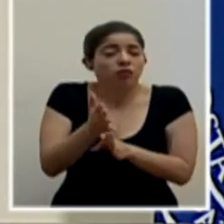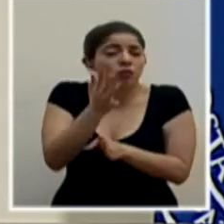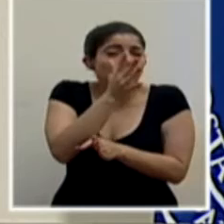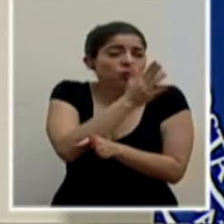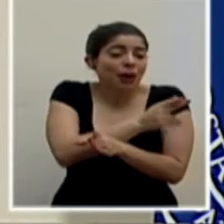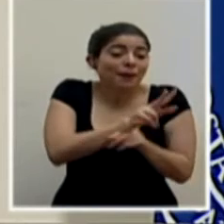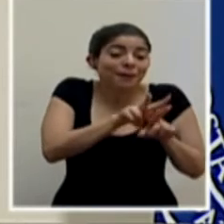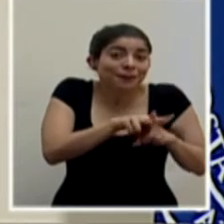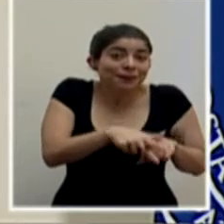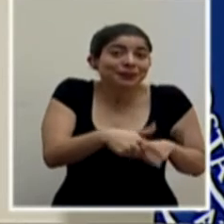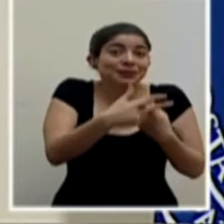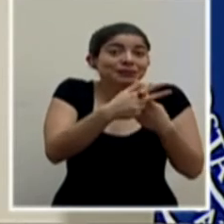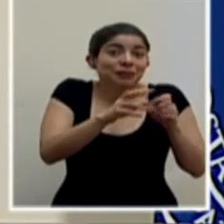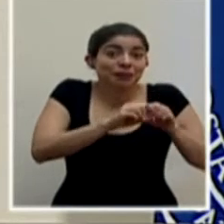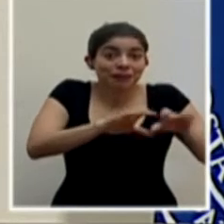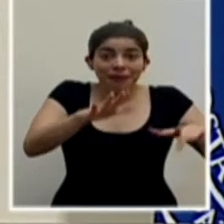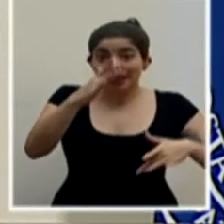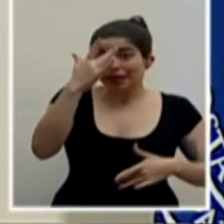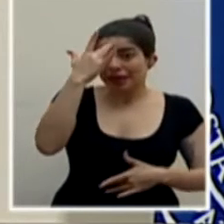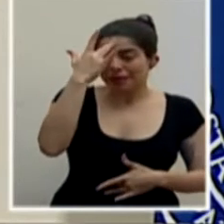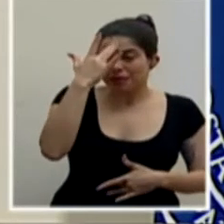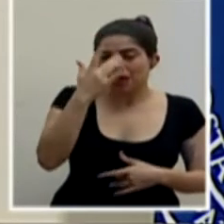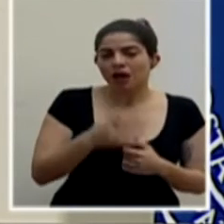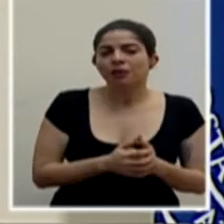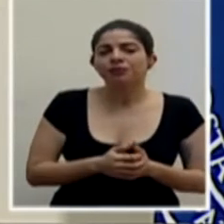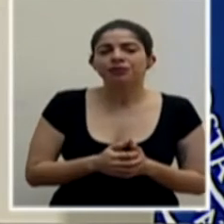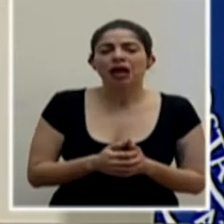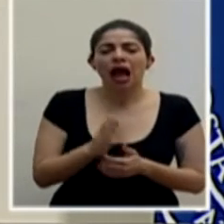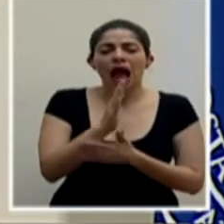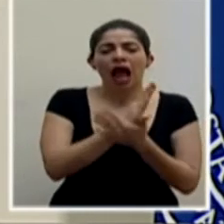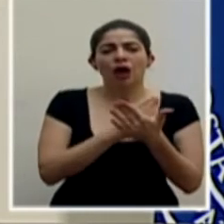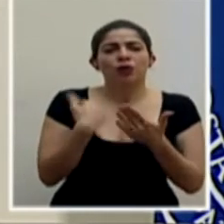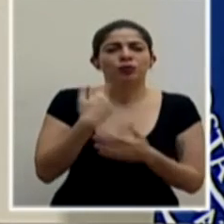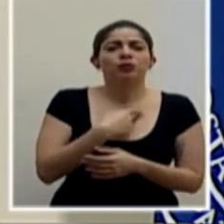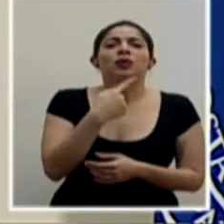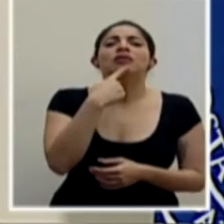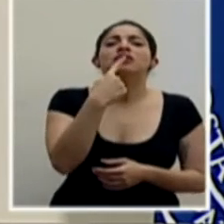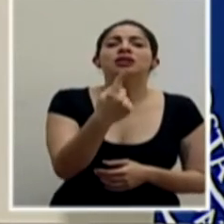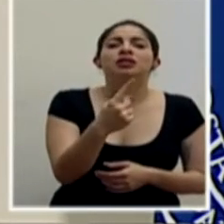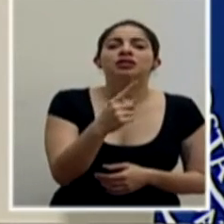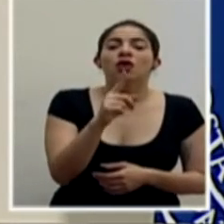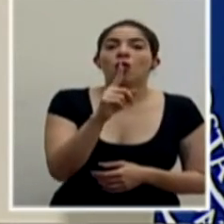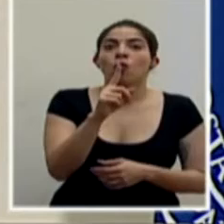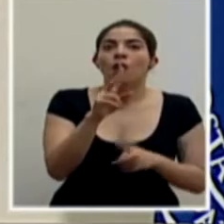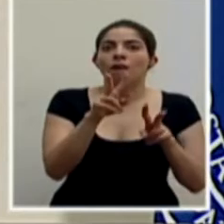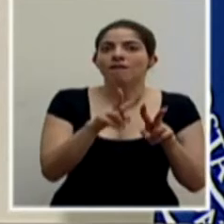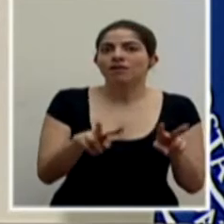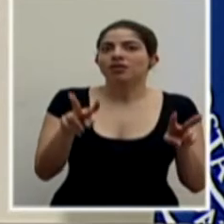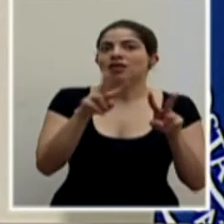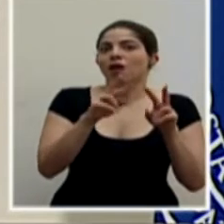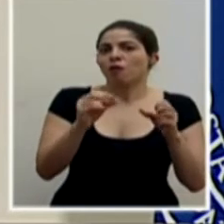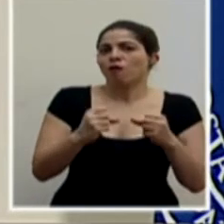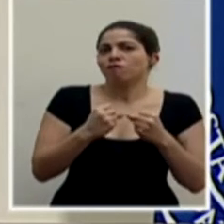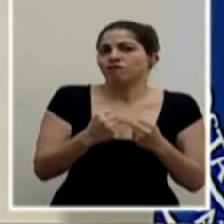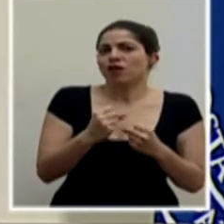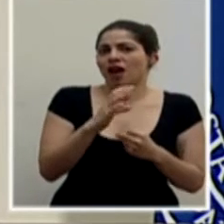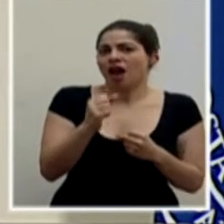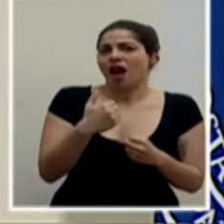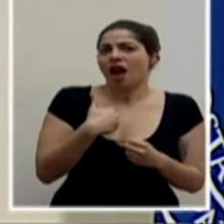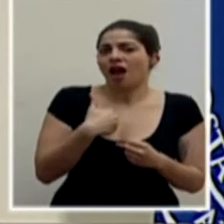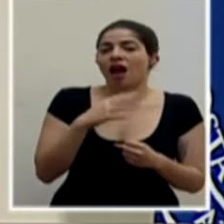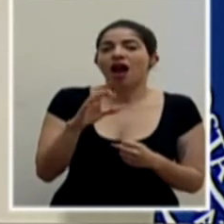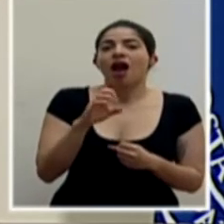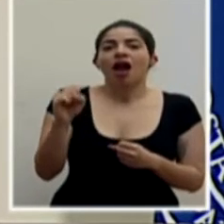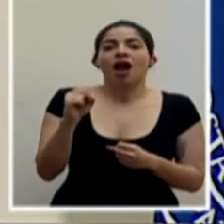inicio de esta pandemia, algo que mencionamos como una fortaleza de la caja es que la caja es